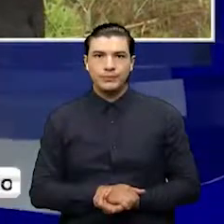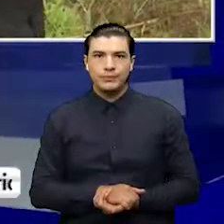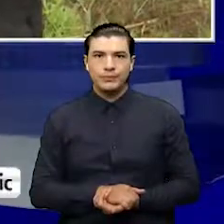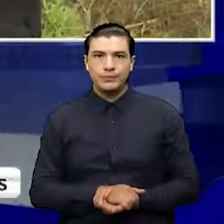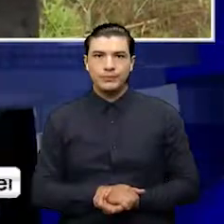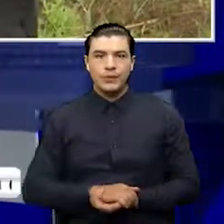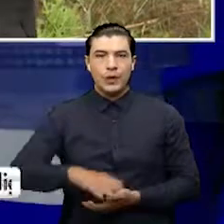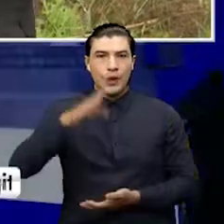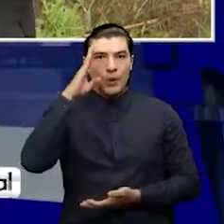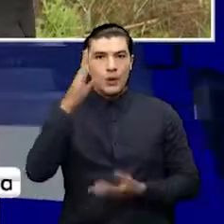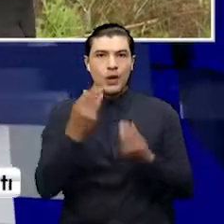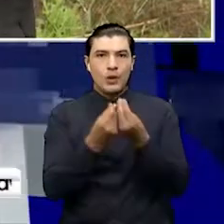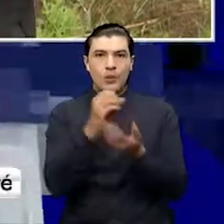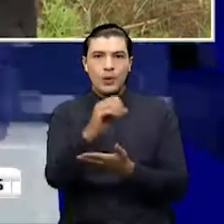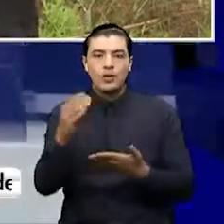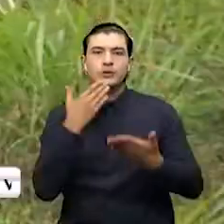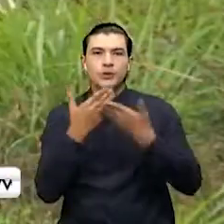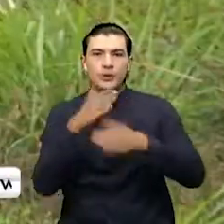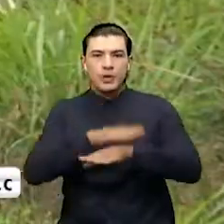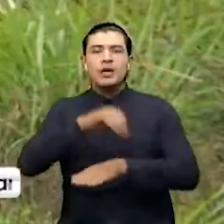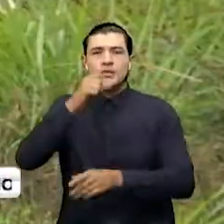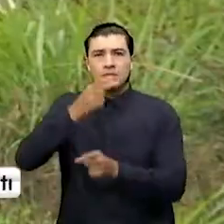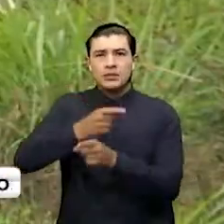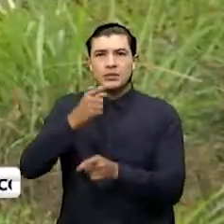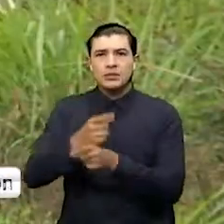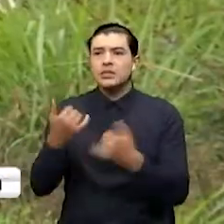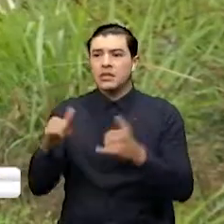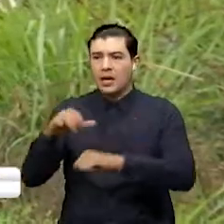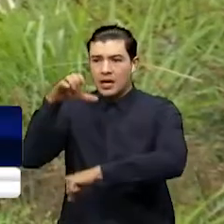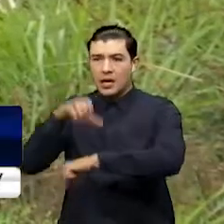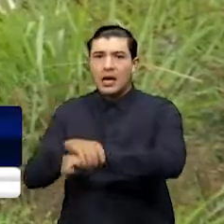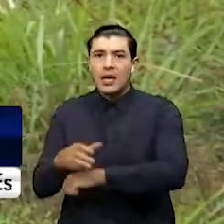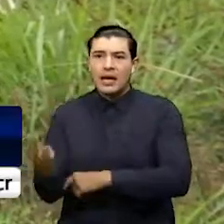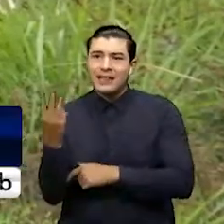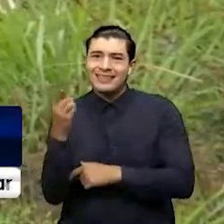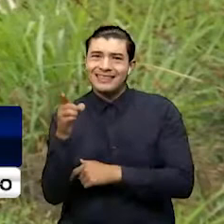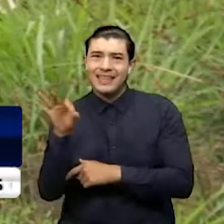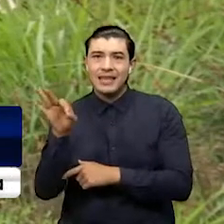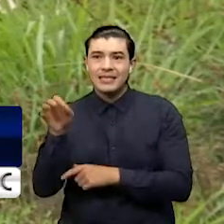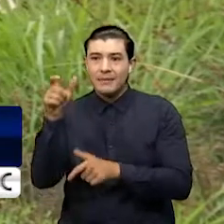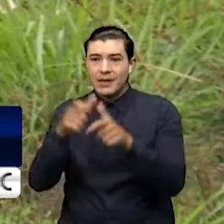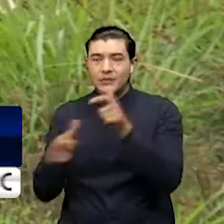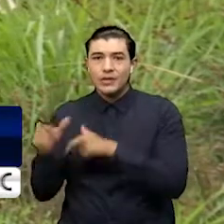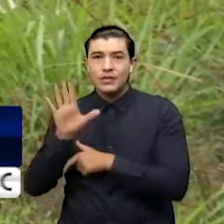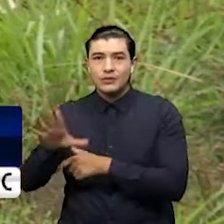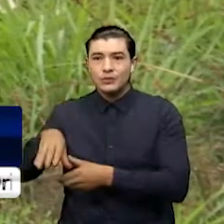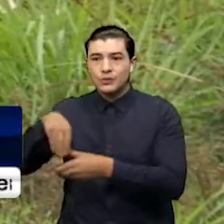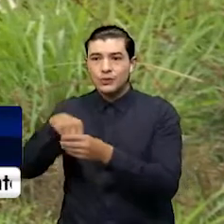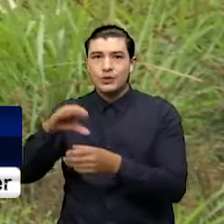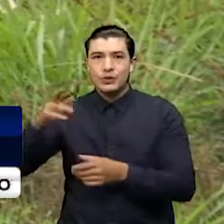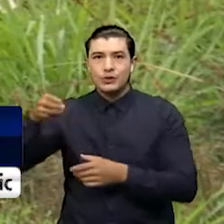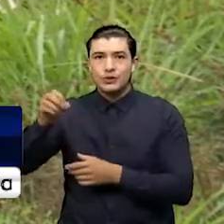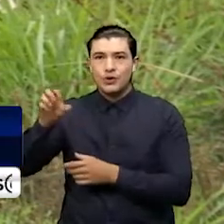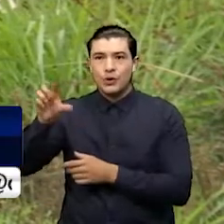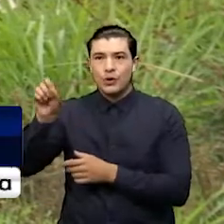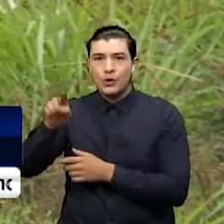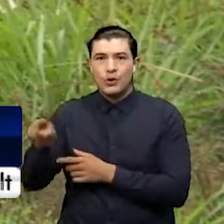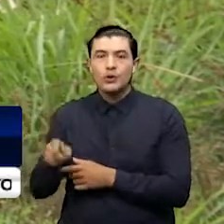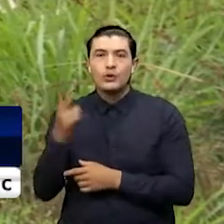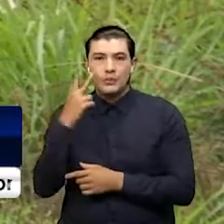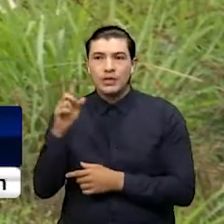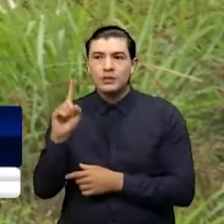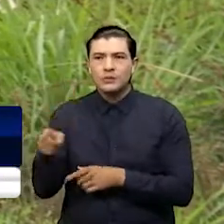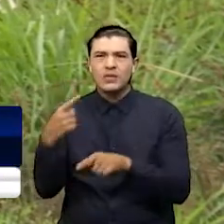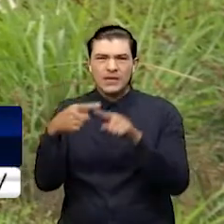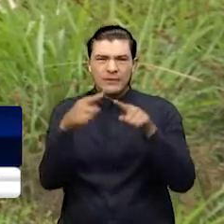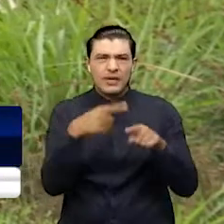era compañero son muy buenas tardes pues efectivamente fueron capturados 13 personas pertenecientes a la banda dos solos que traficaban diferentes